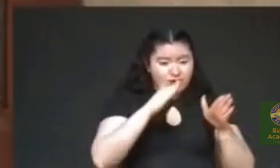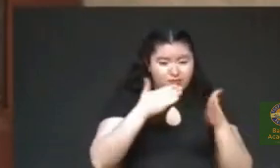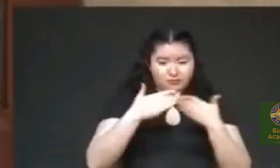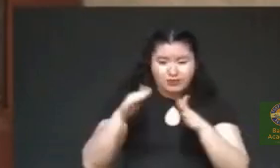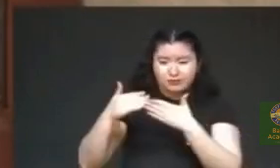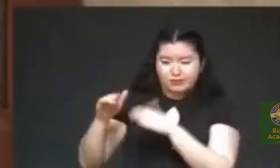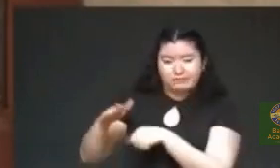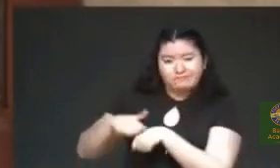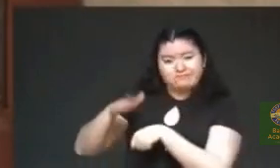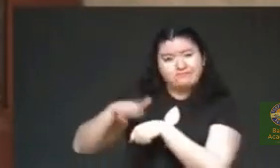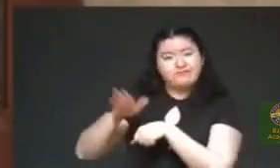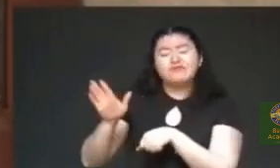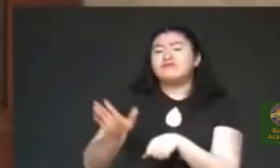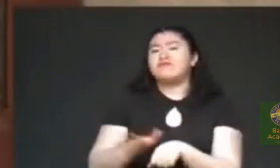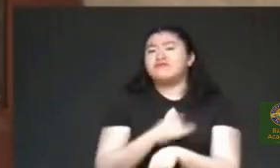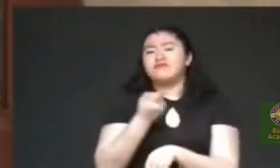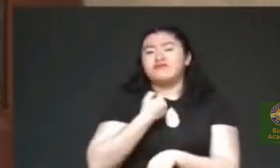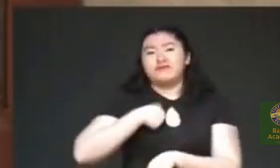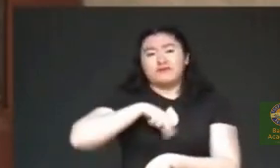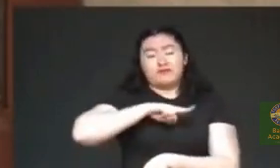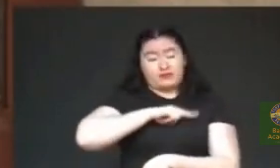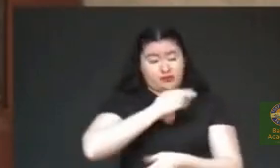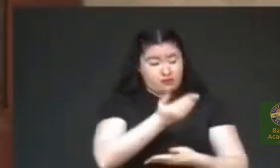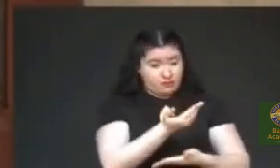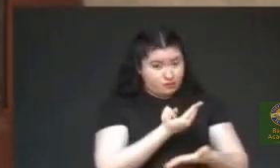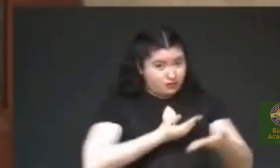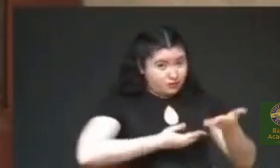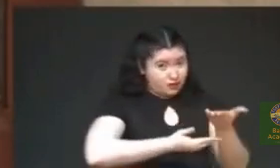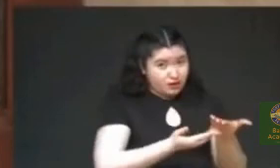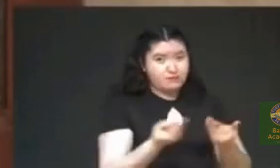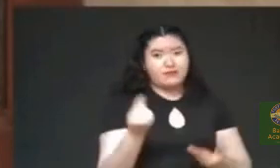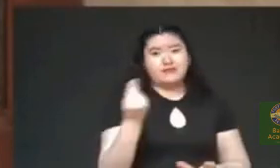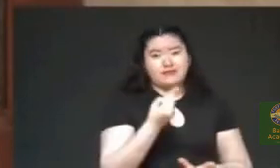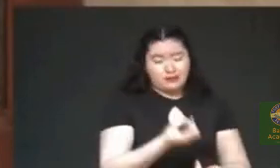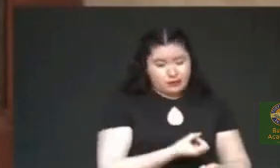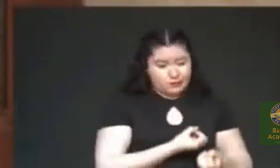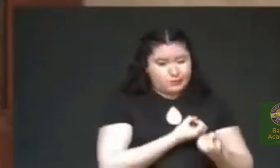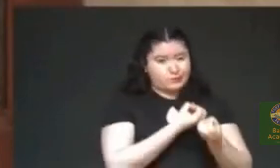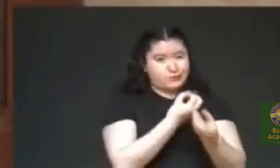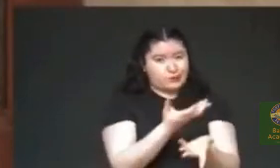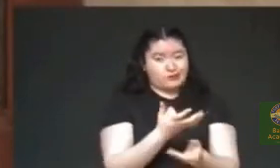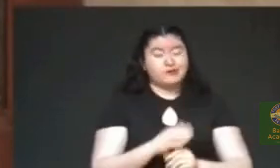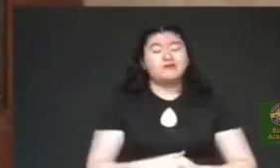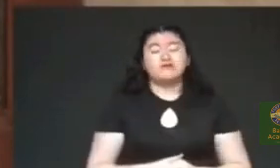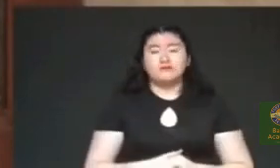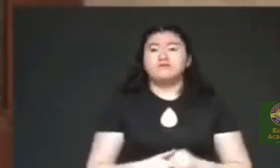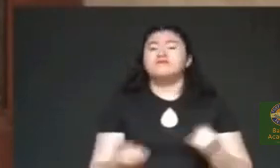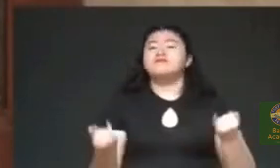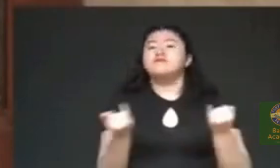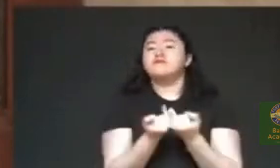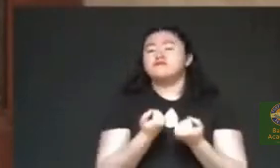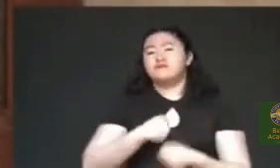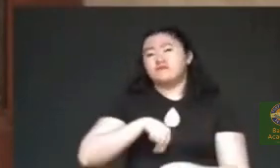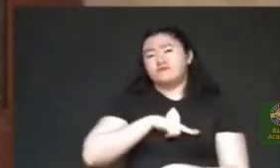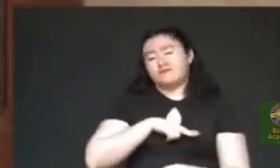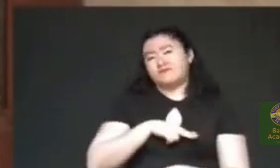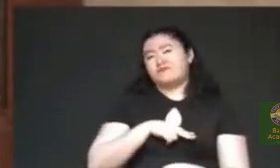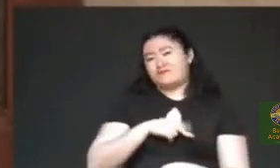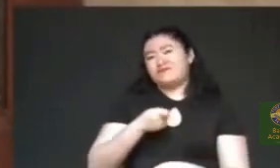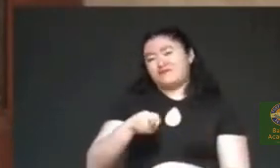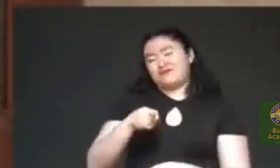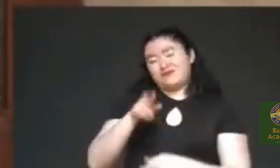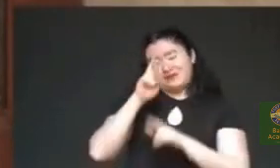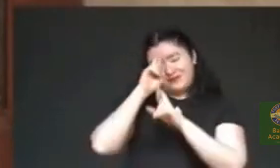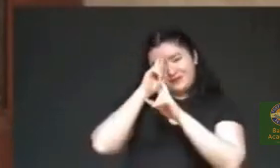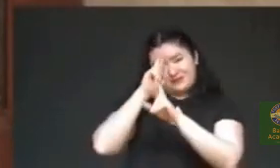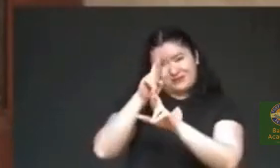porque estamos obligados a prestar este servicio. Y bueno, nosotros respetamos muchísimo a la gente. Habría